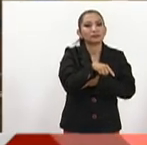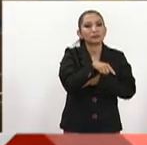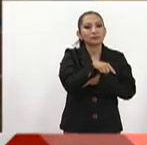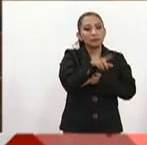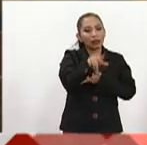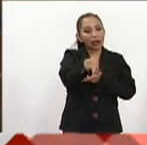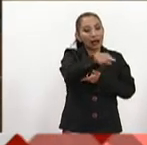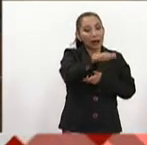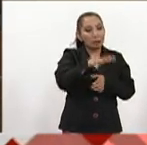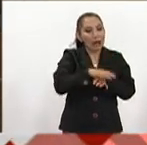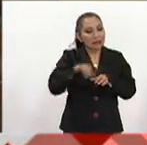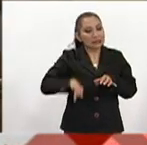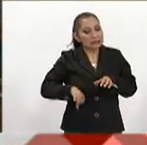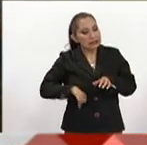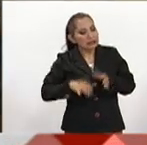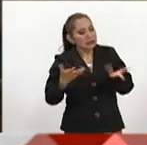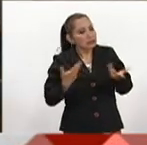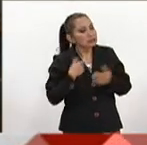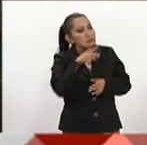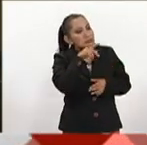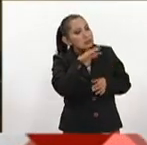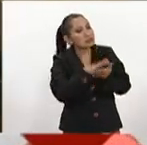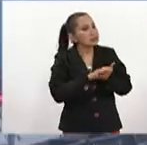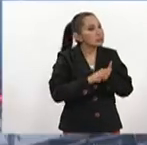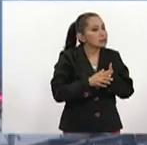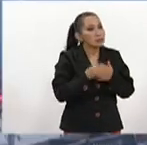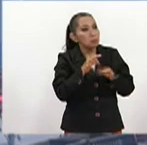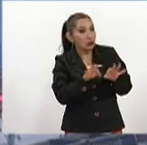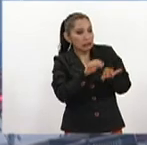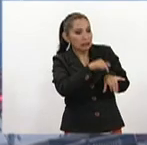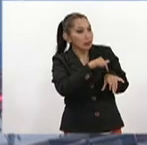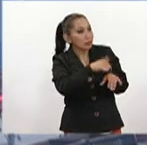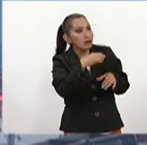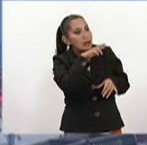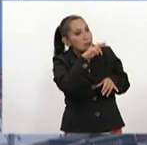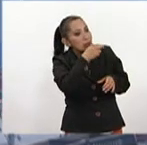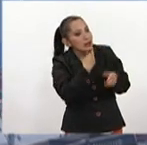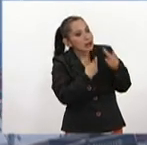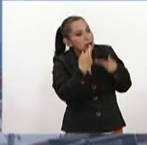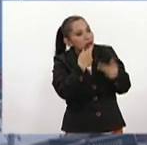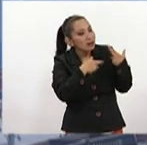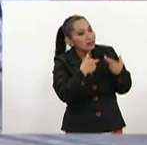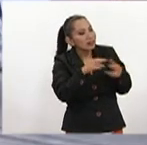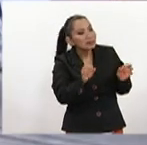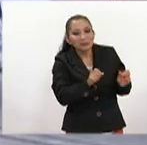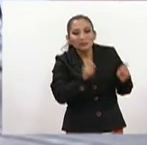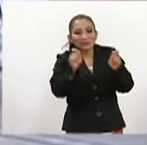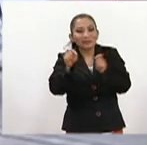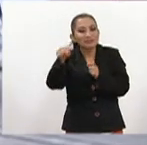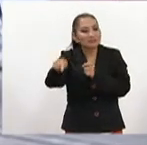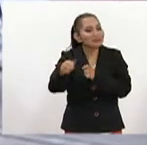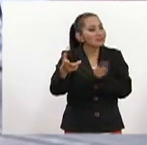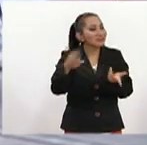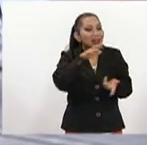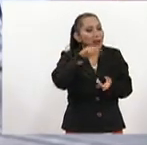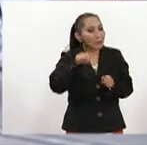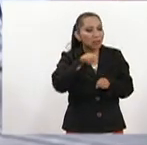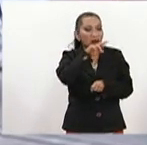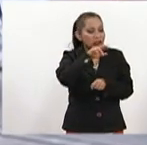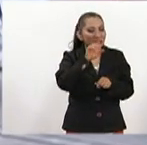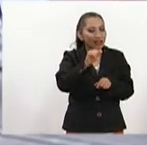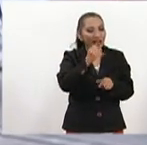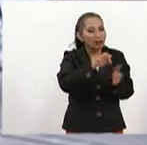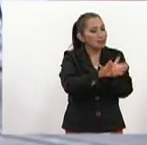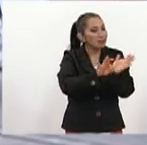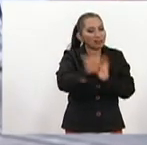interesadas, más débiles, y eso es muy típico, empiezan a ceder campos con el objeto de que se den en el momento de